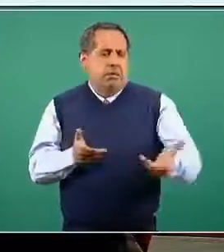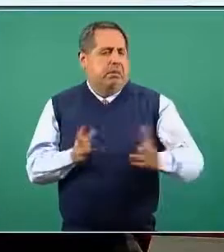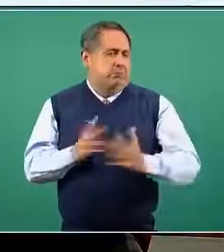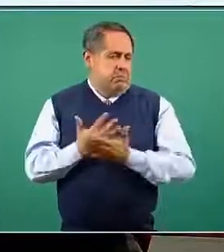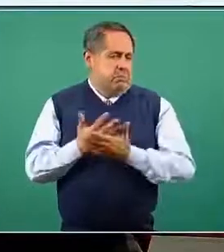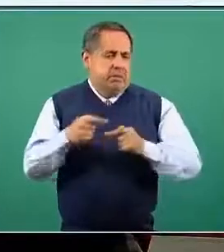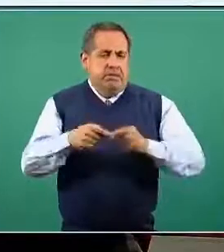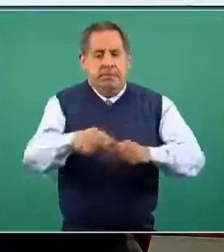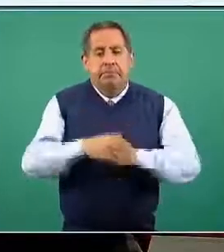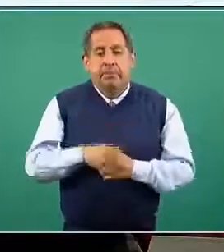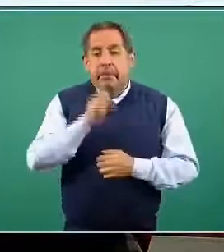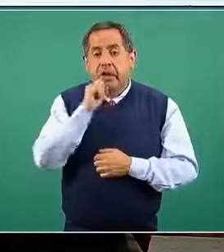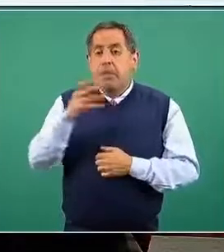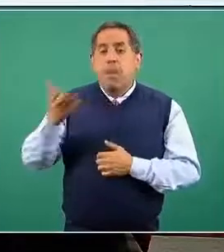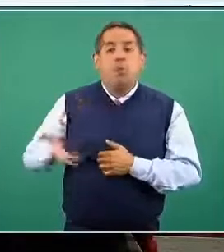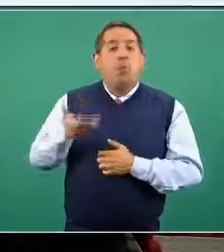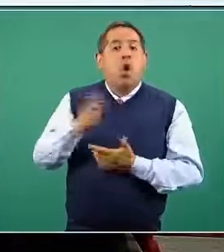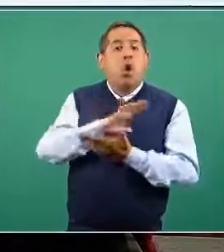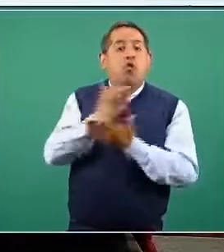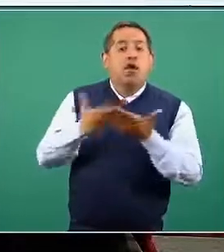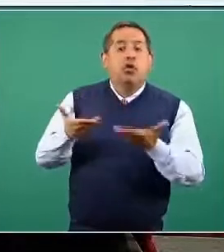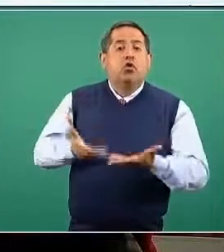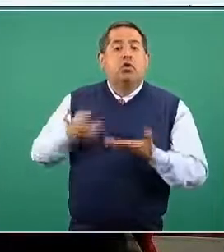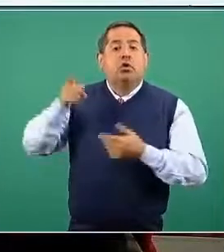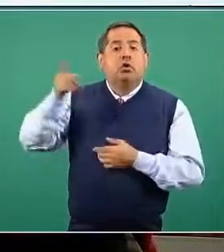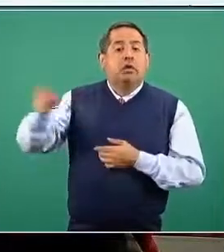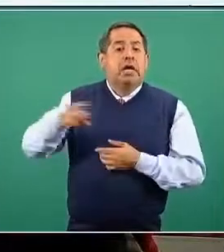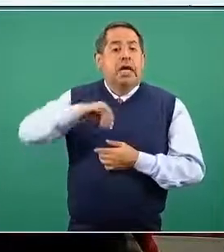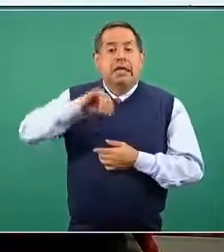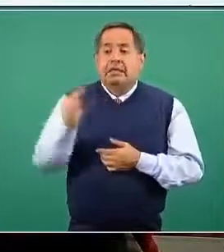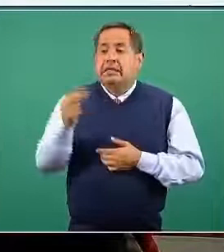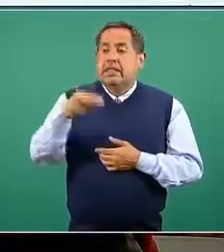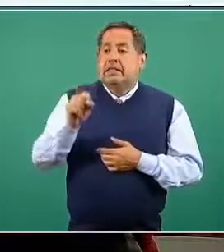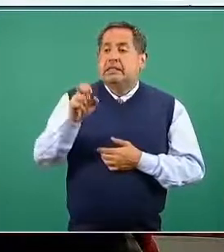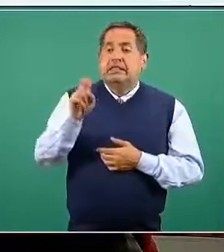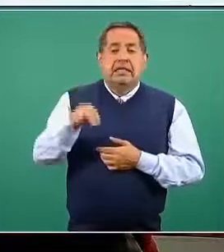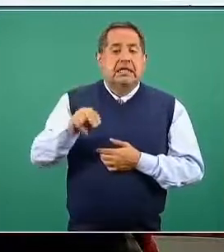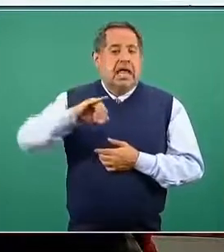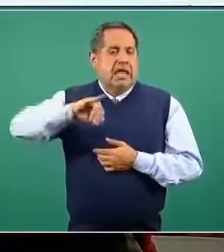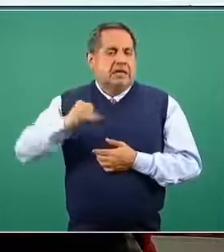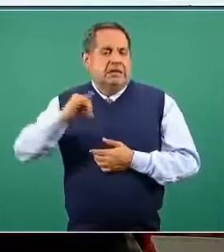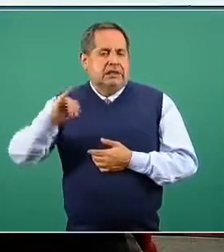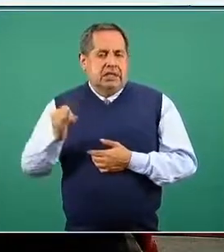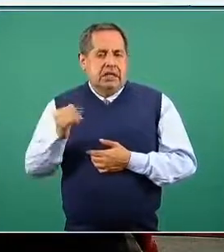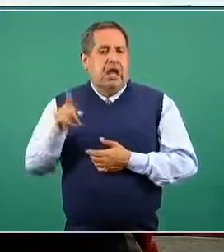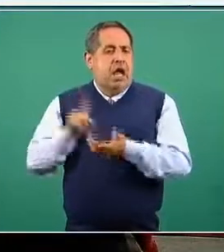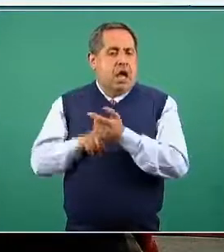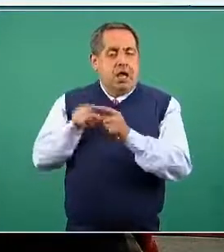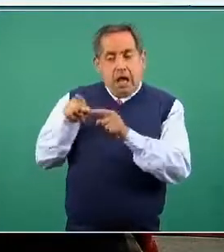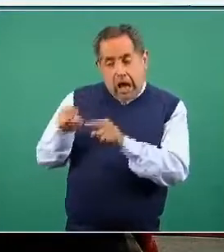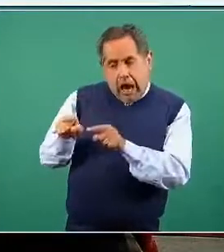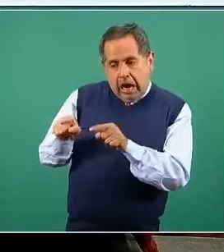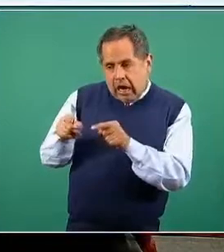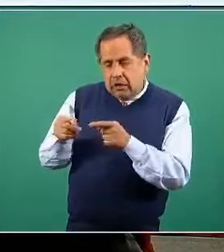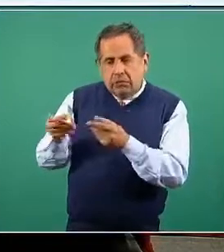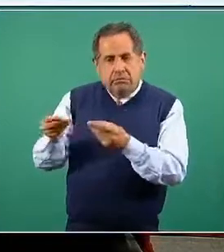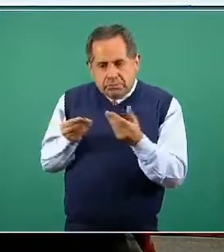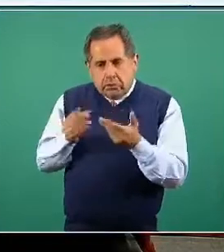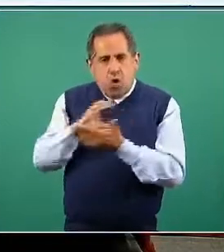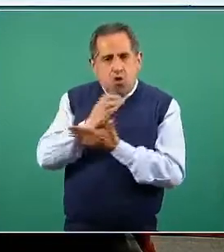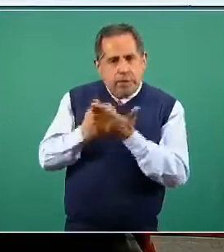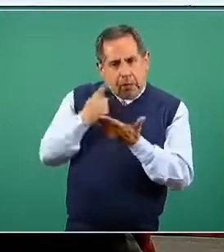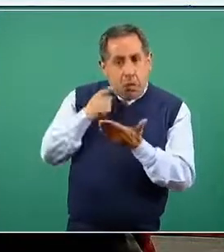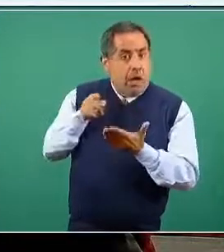una propuesta de contrato por parte de la compañía Janssen. Janssen es una compañía del grupo Johnson & Johnson que